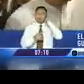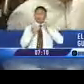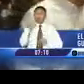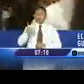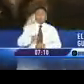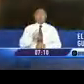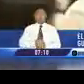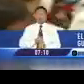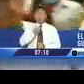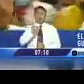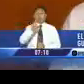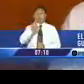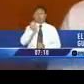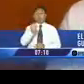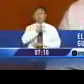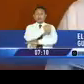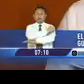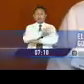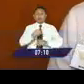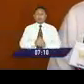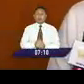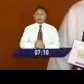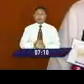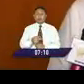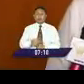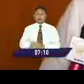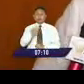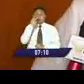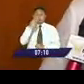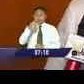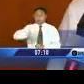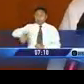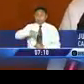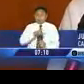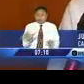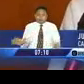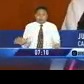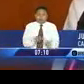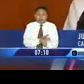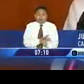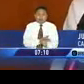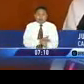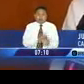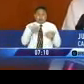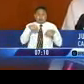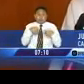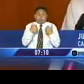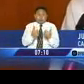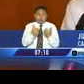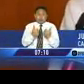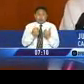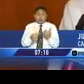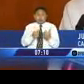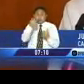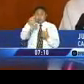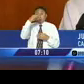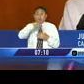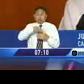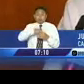José Yunes en San Borondón. Y vemos este centro de convenciones totalmente lleno, lo cual es un buen augurio de lo que va a venir en las